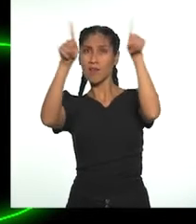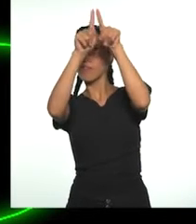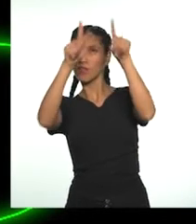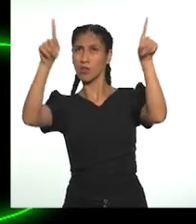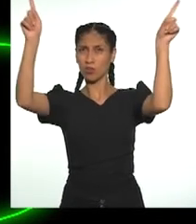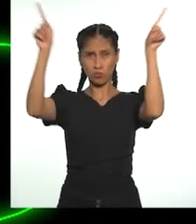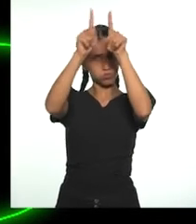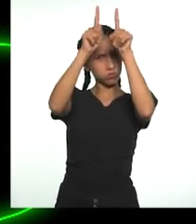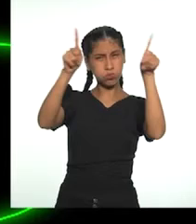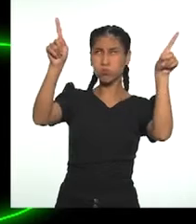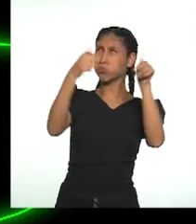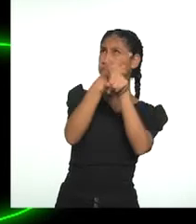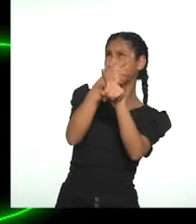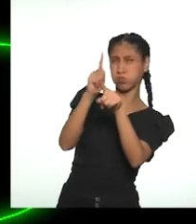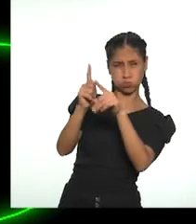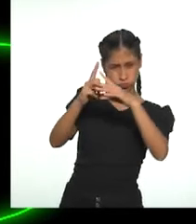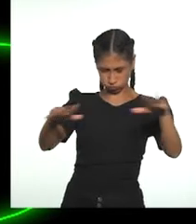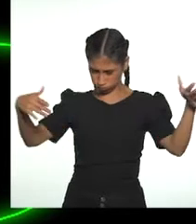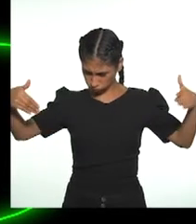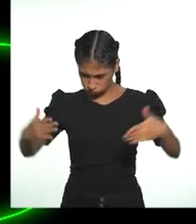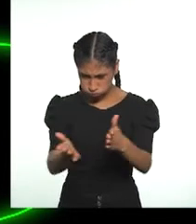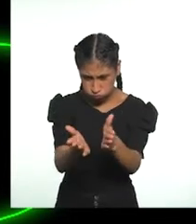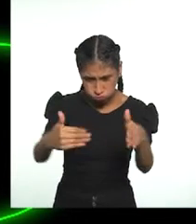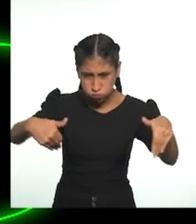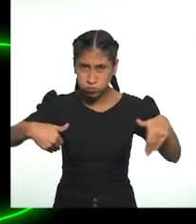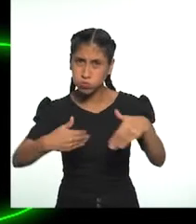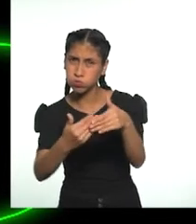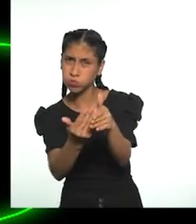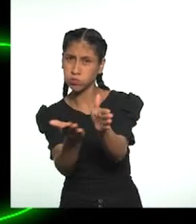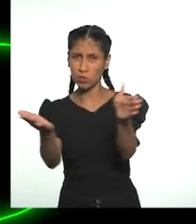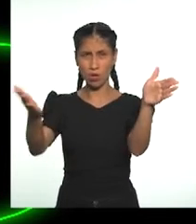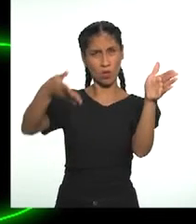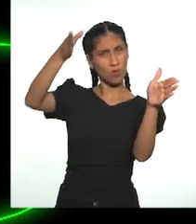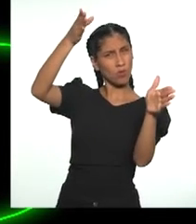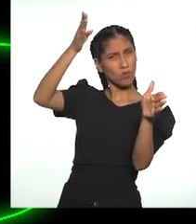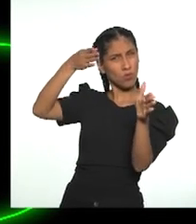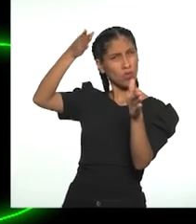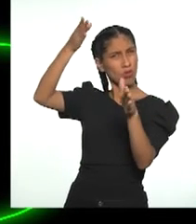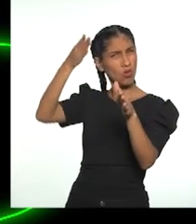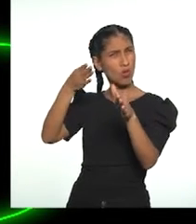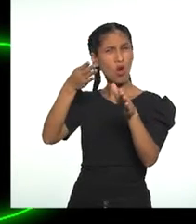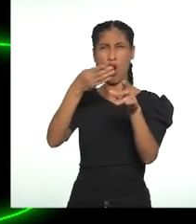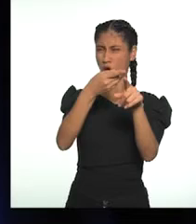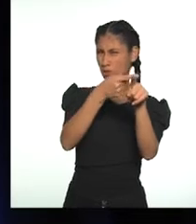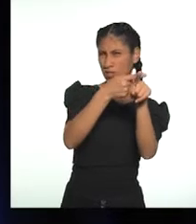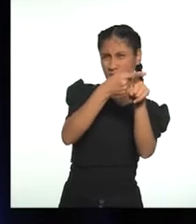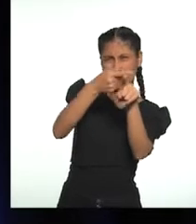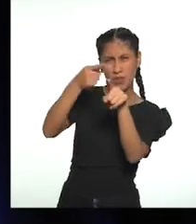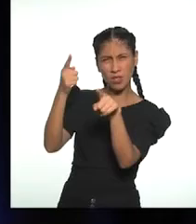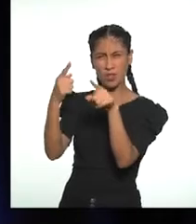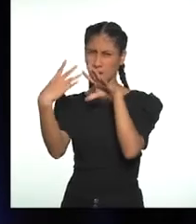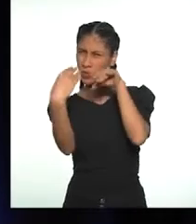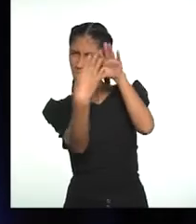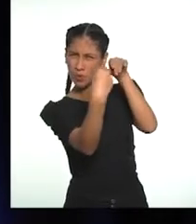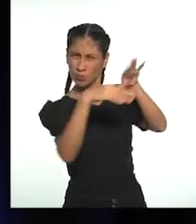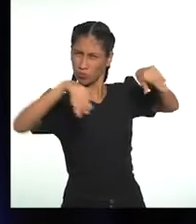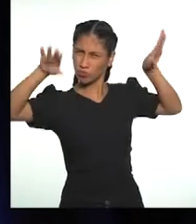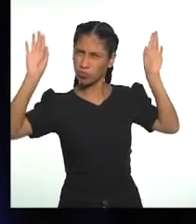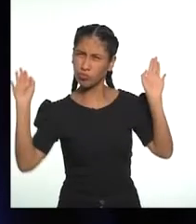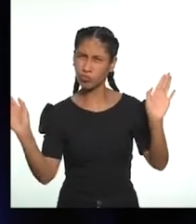y te pienso. En tu universo solo había bonanza, dioses generosos,